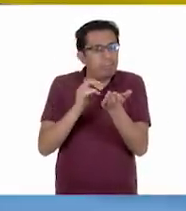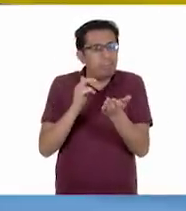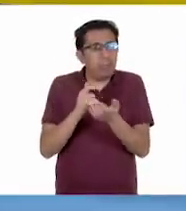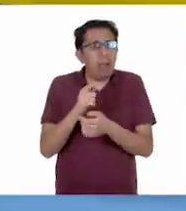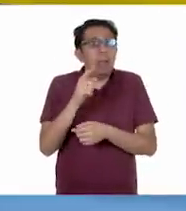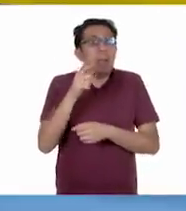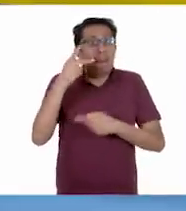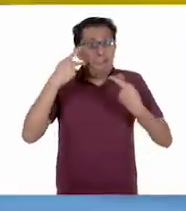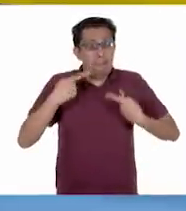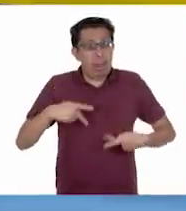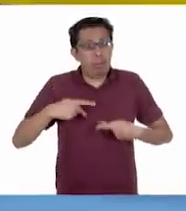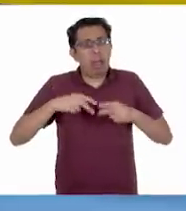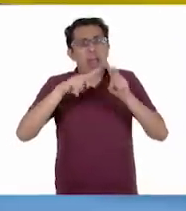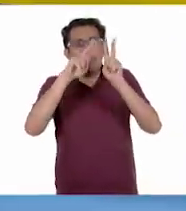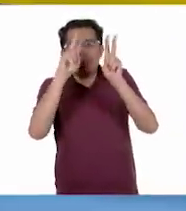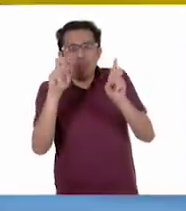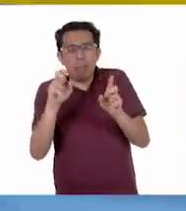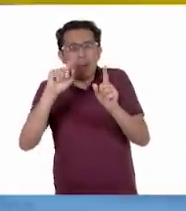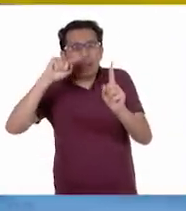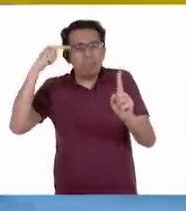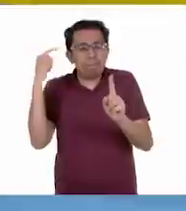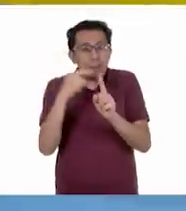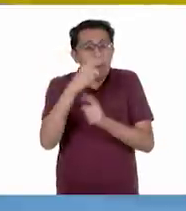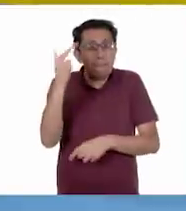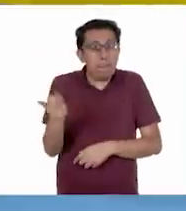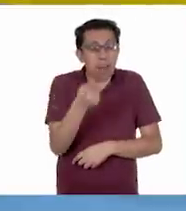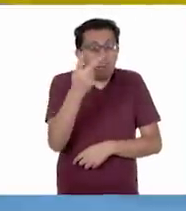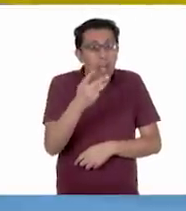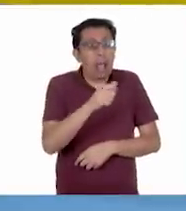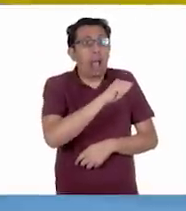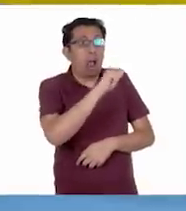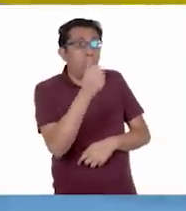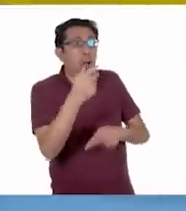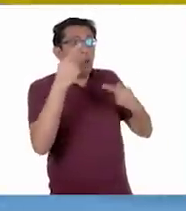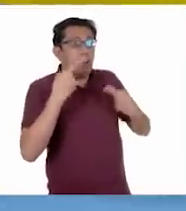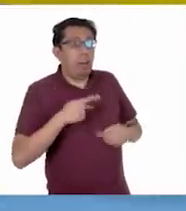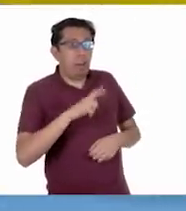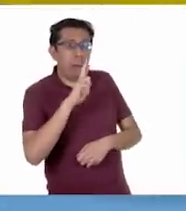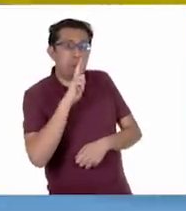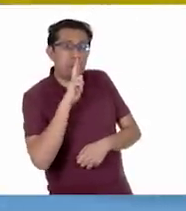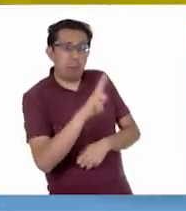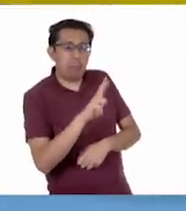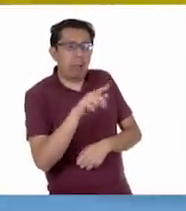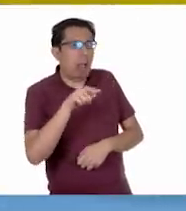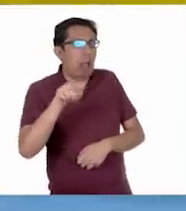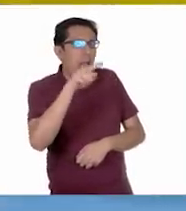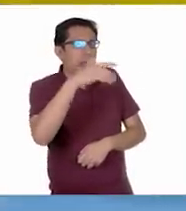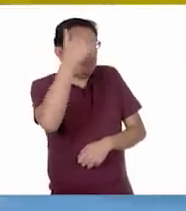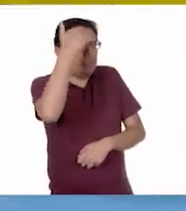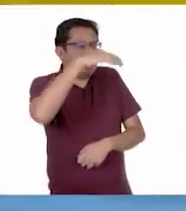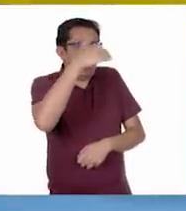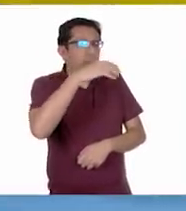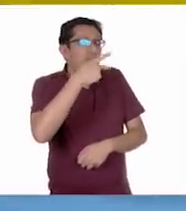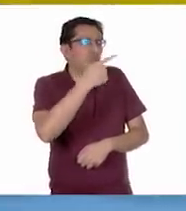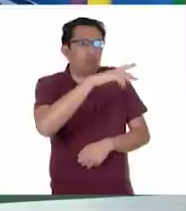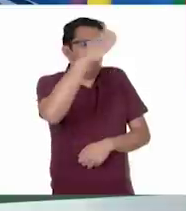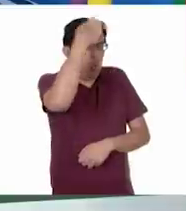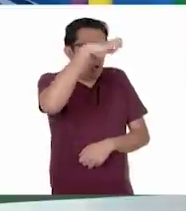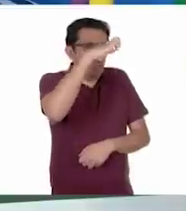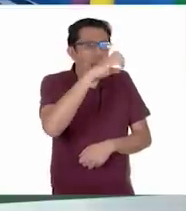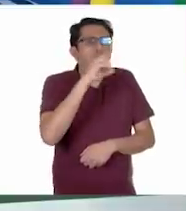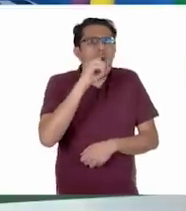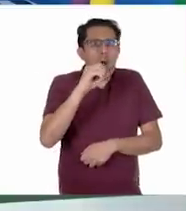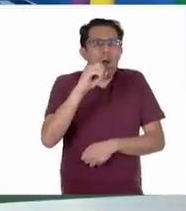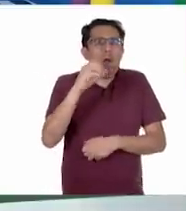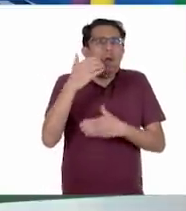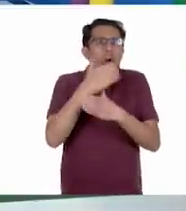un tema o temas específicos y el otro responde a partir de lo que conoce, o ha experimentado, o bien de lo que